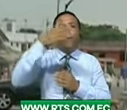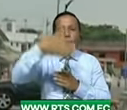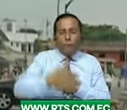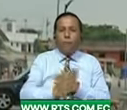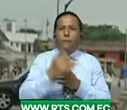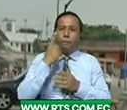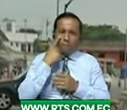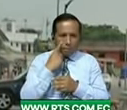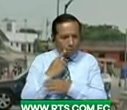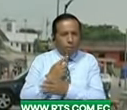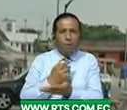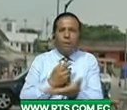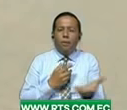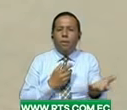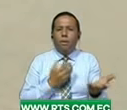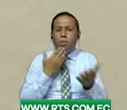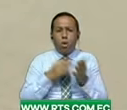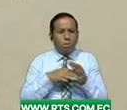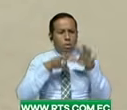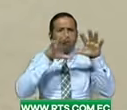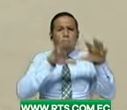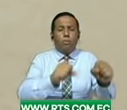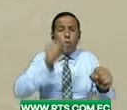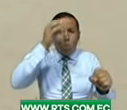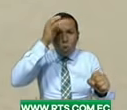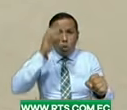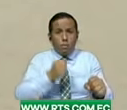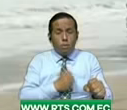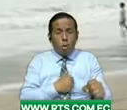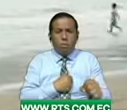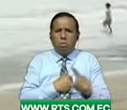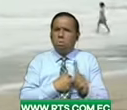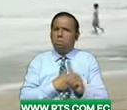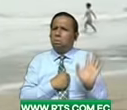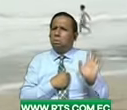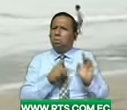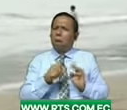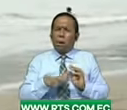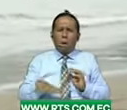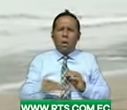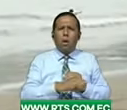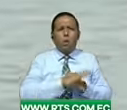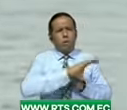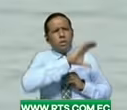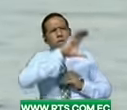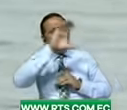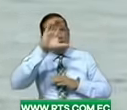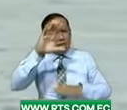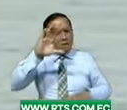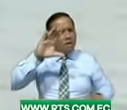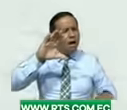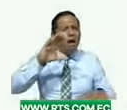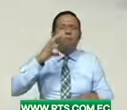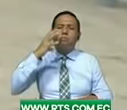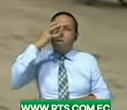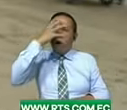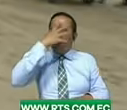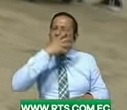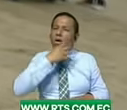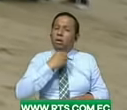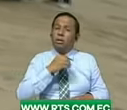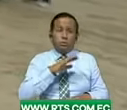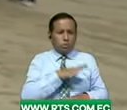No es patrimonio de la humanidad y sin embargo sus cielos atesoran el segundo mejor clima del mundo. Y caminar